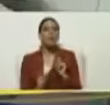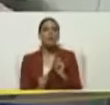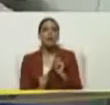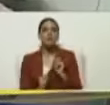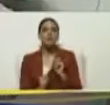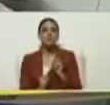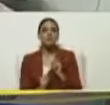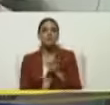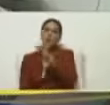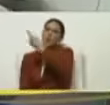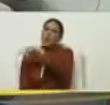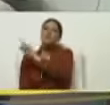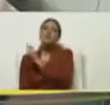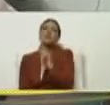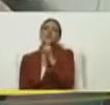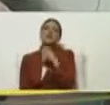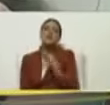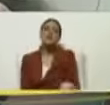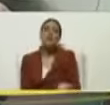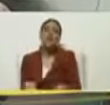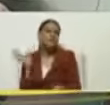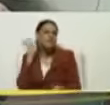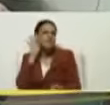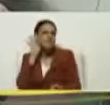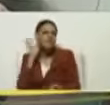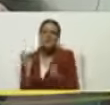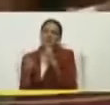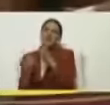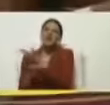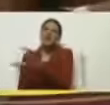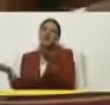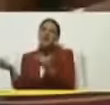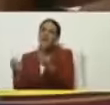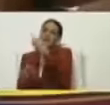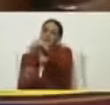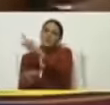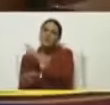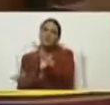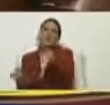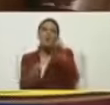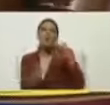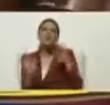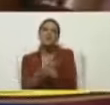y cuántos más. Tú y cuántos más van a cobrar.